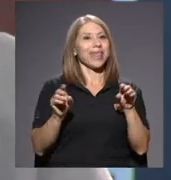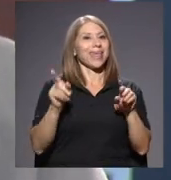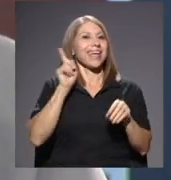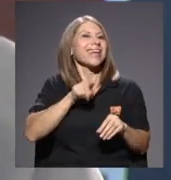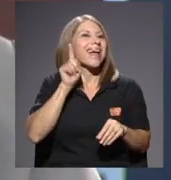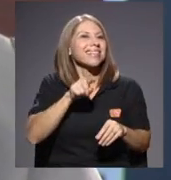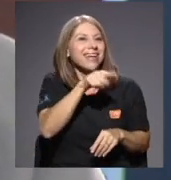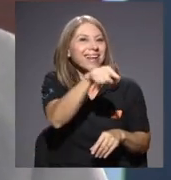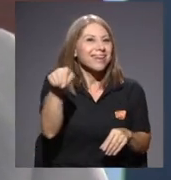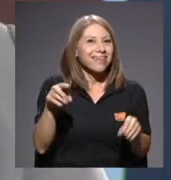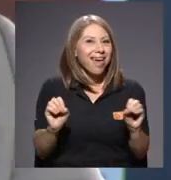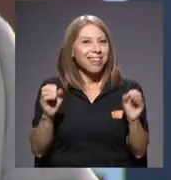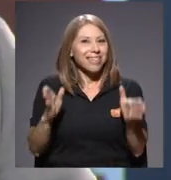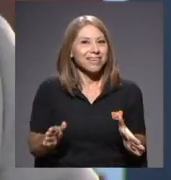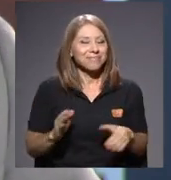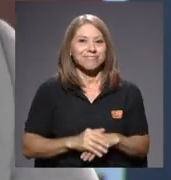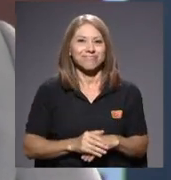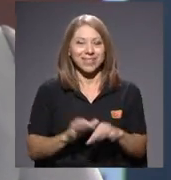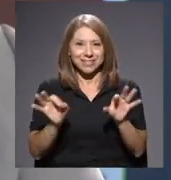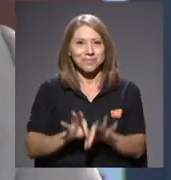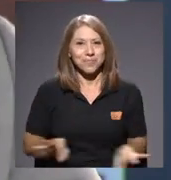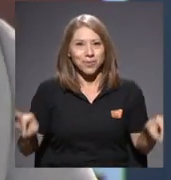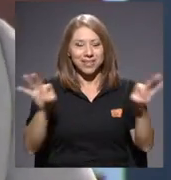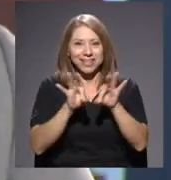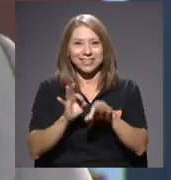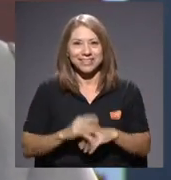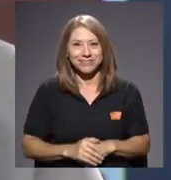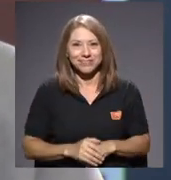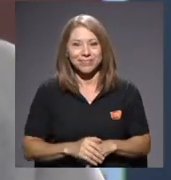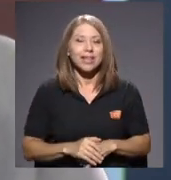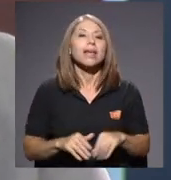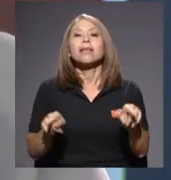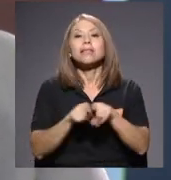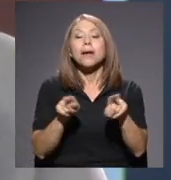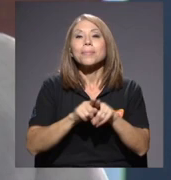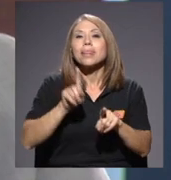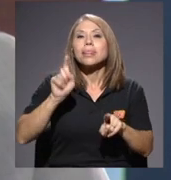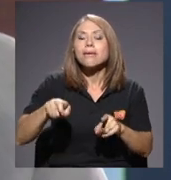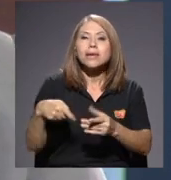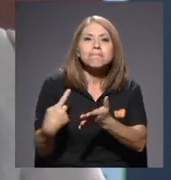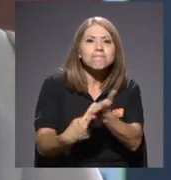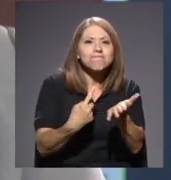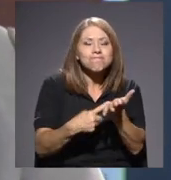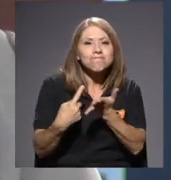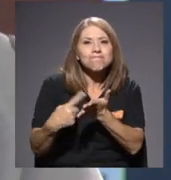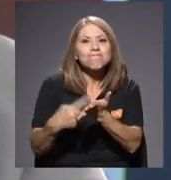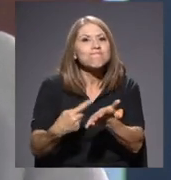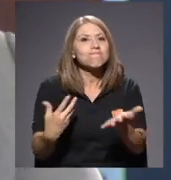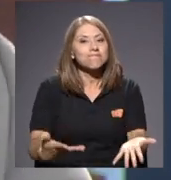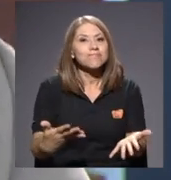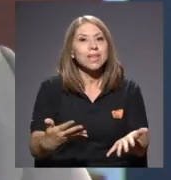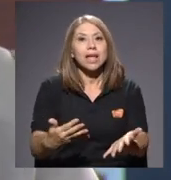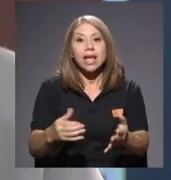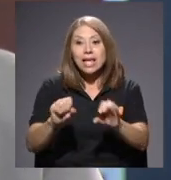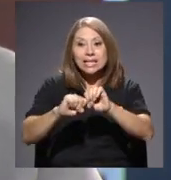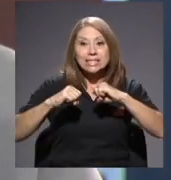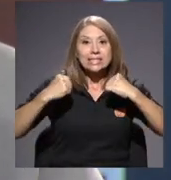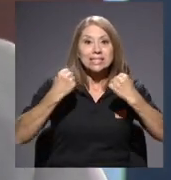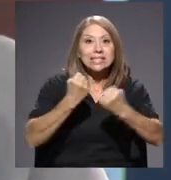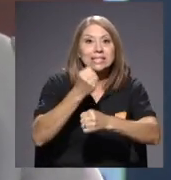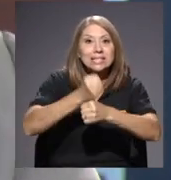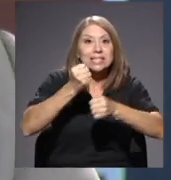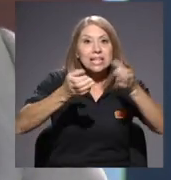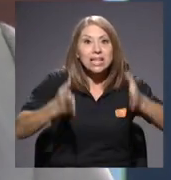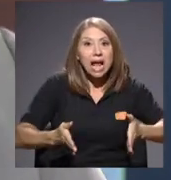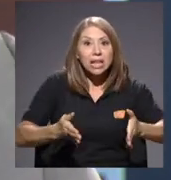importante. Luego lo otro, deberíamos de entrar en ese análisis. ¿Los sindicatos ganaron o perdieron?